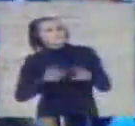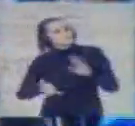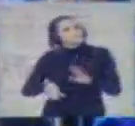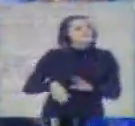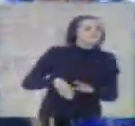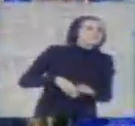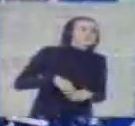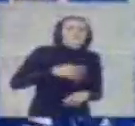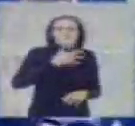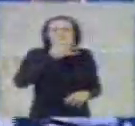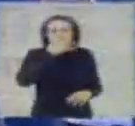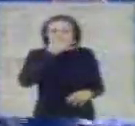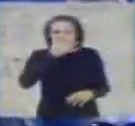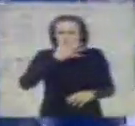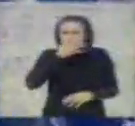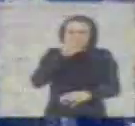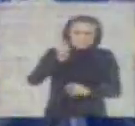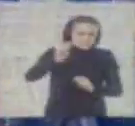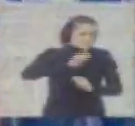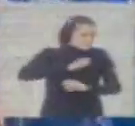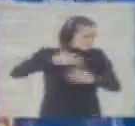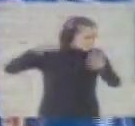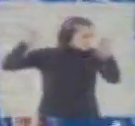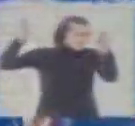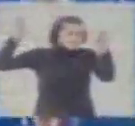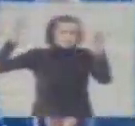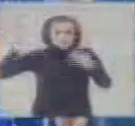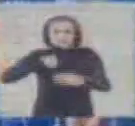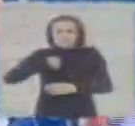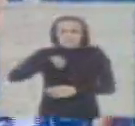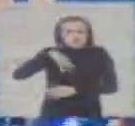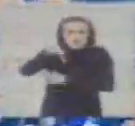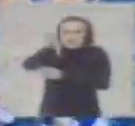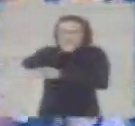amigos. Vergüenza da poder, yo no puedo